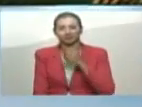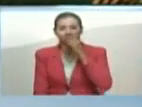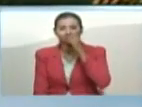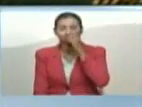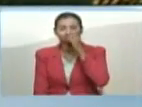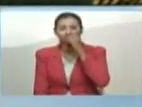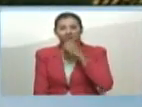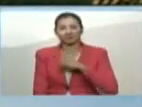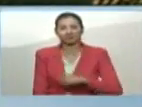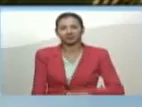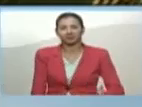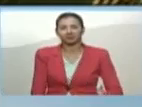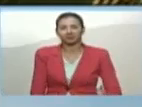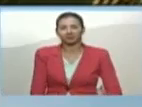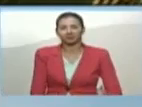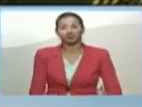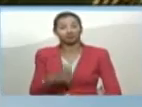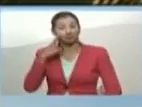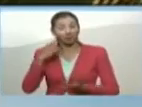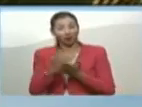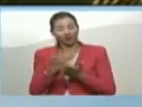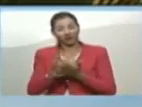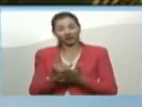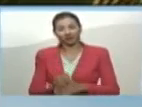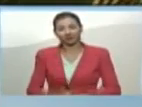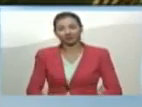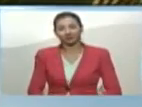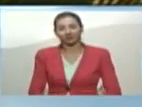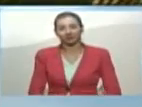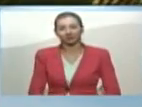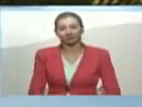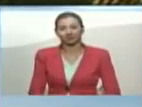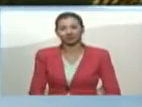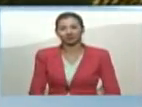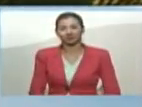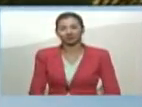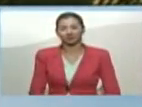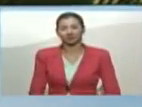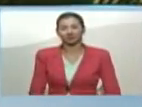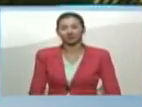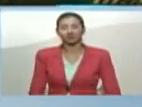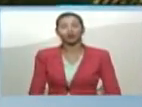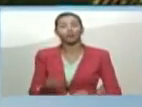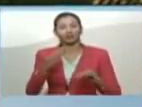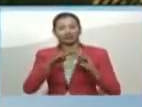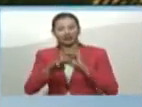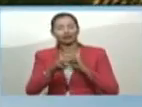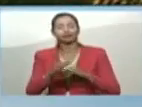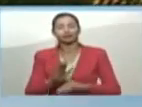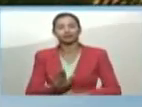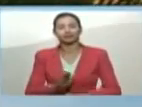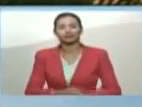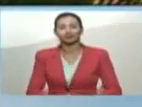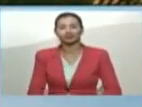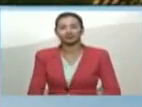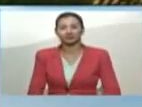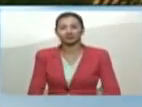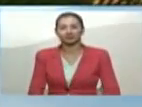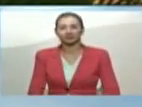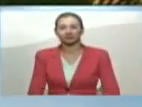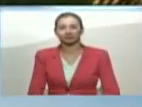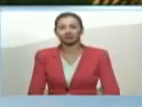Vamos a ver, pues. Vamos a ver, aquí voy a ver. Mira, aquí voy con el mensaje. Vamos a